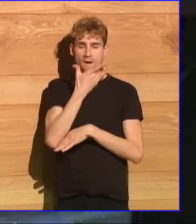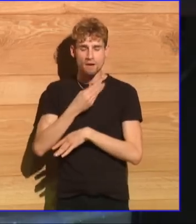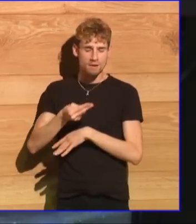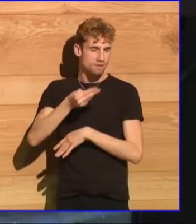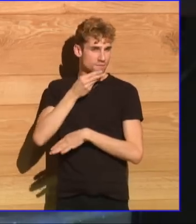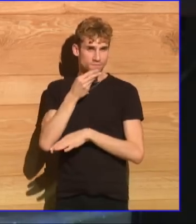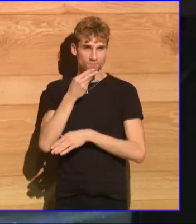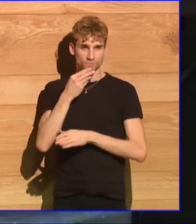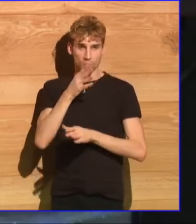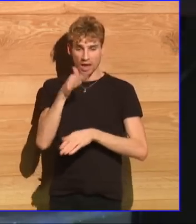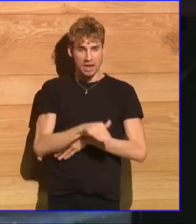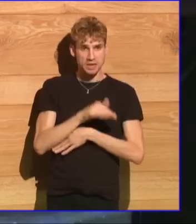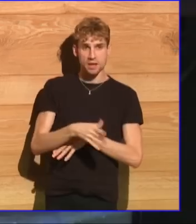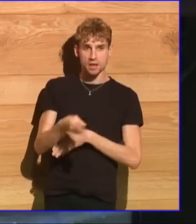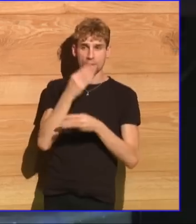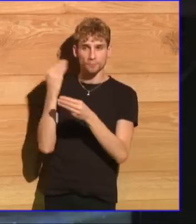niño percibe